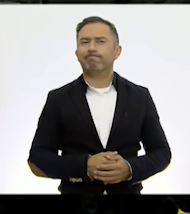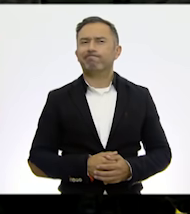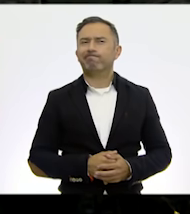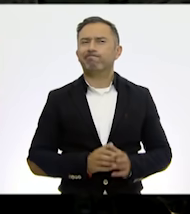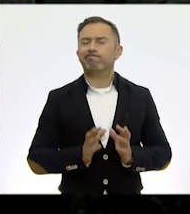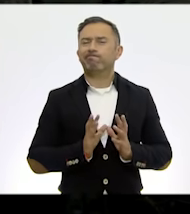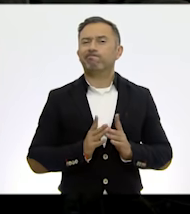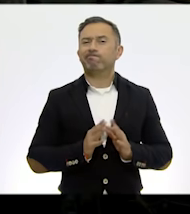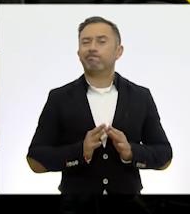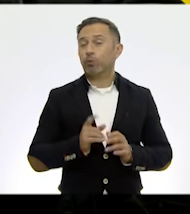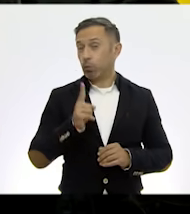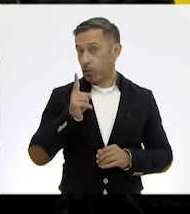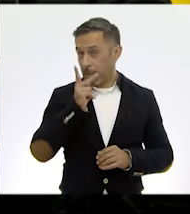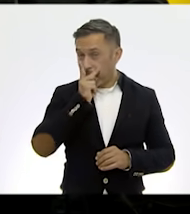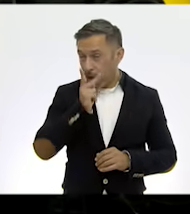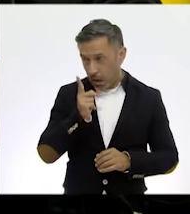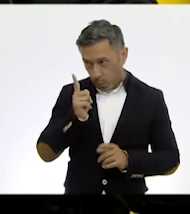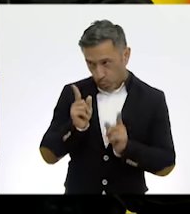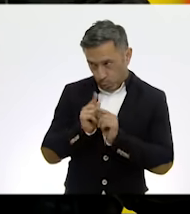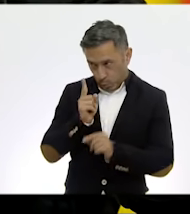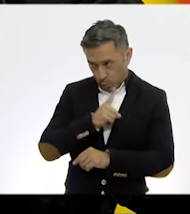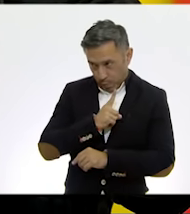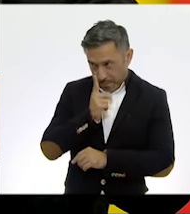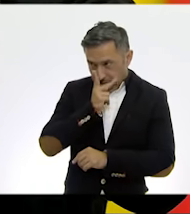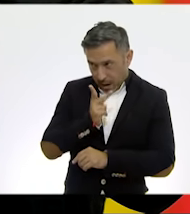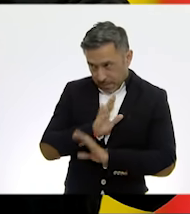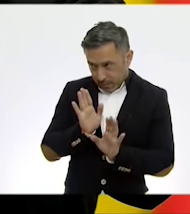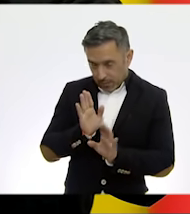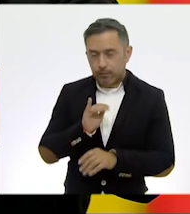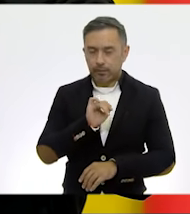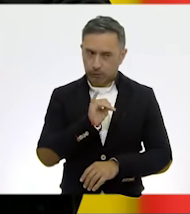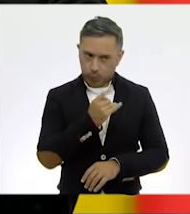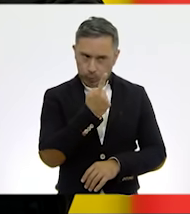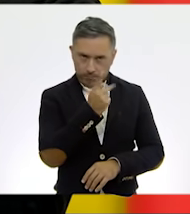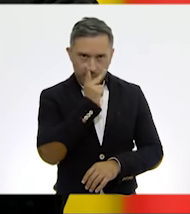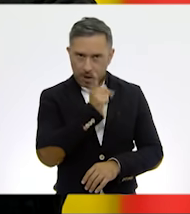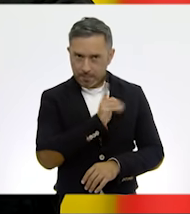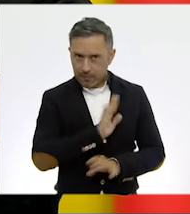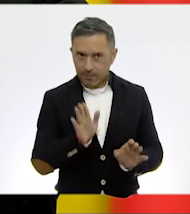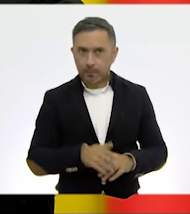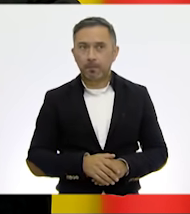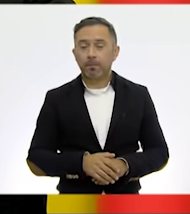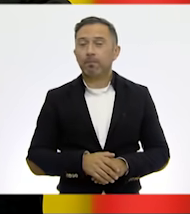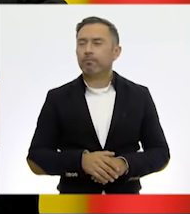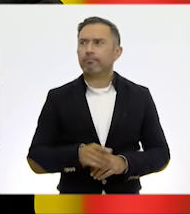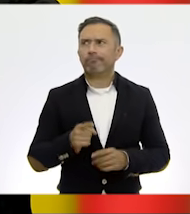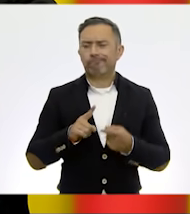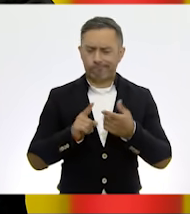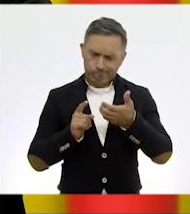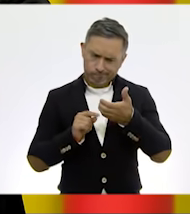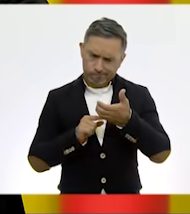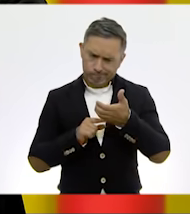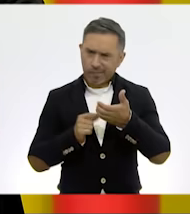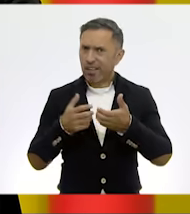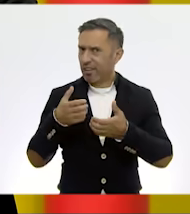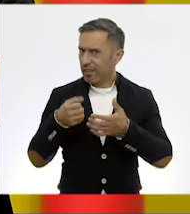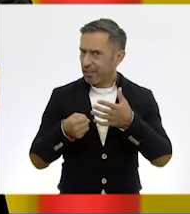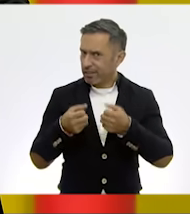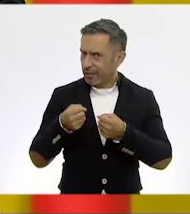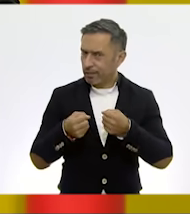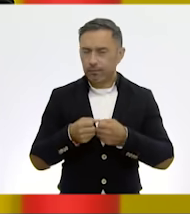Con una palabra dijiste, ¿verdad, Ezequiel? Ajá, solo una palabra. Leche. Vaca.